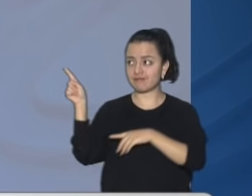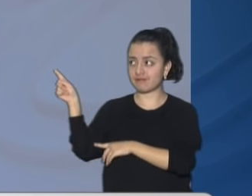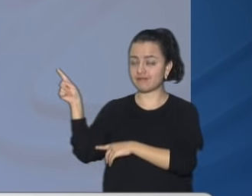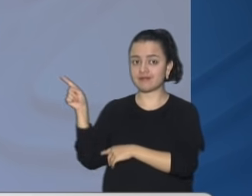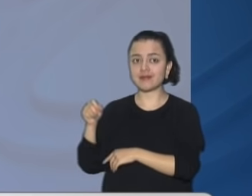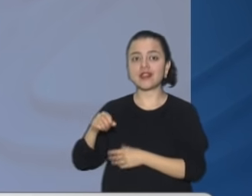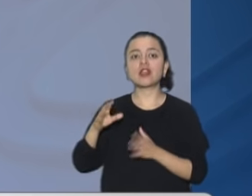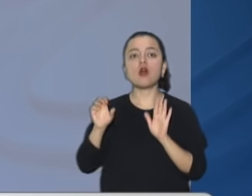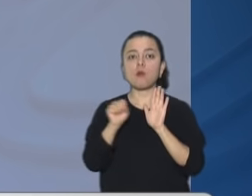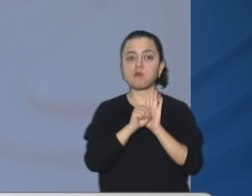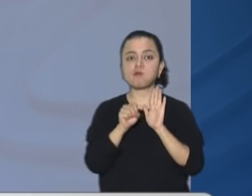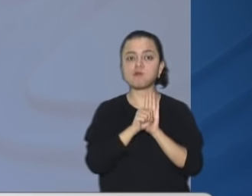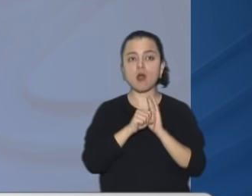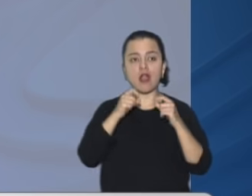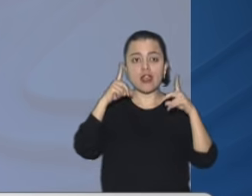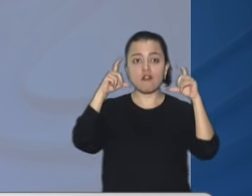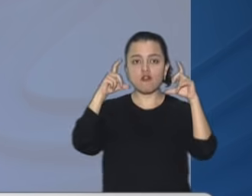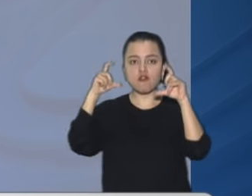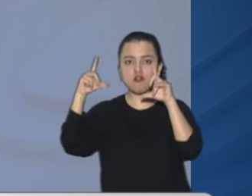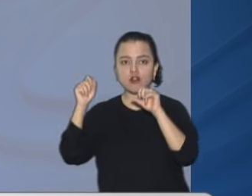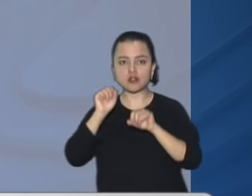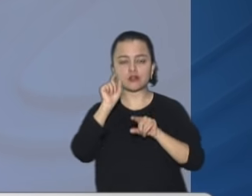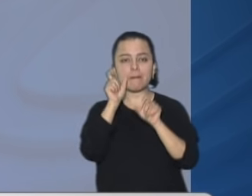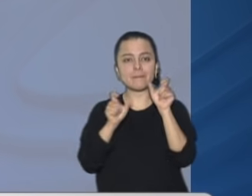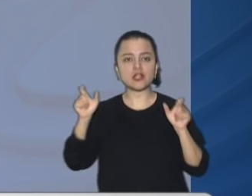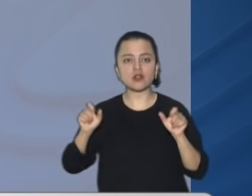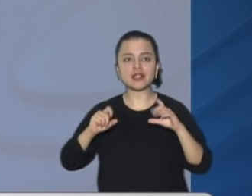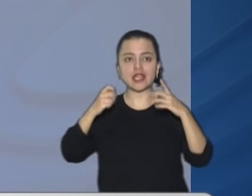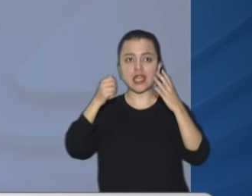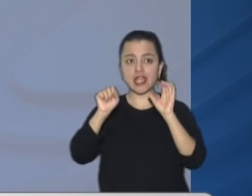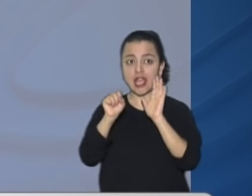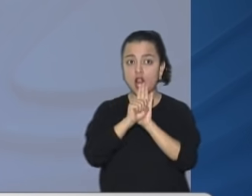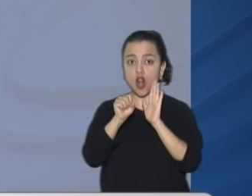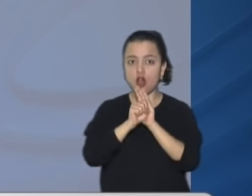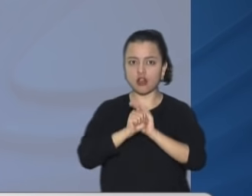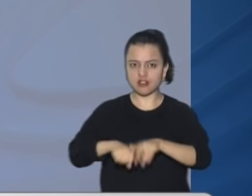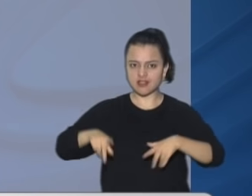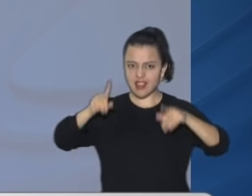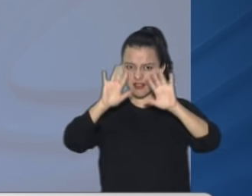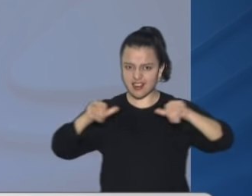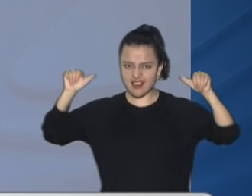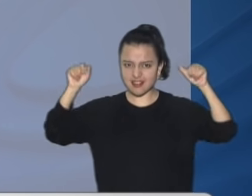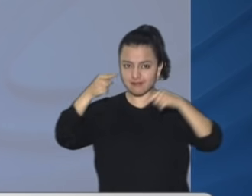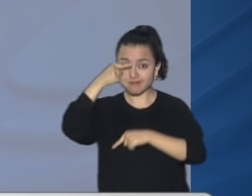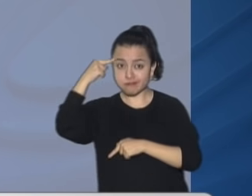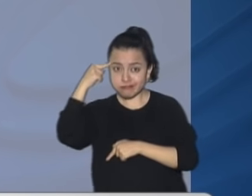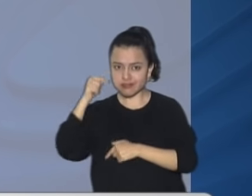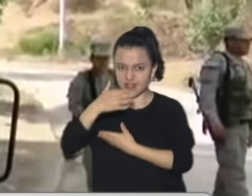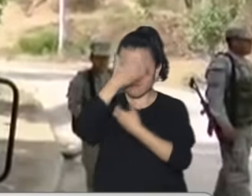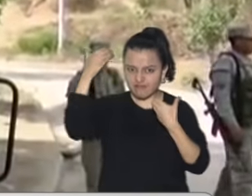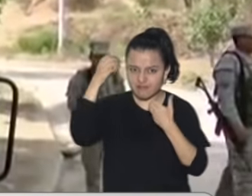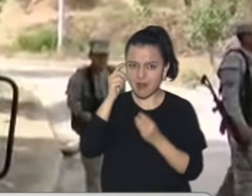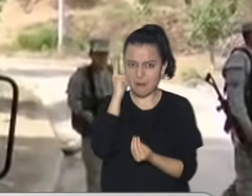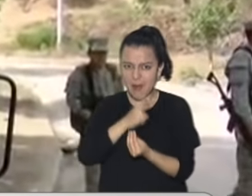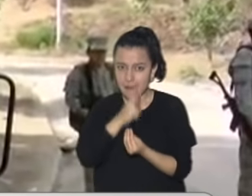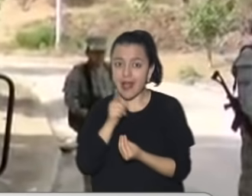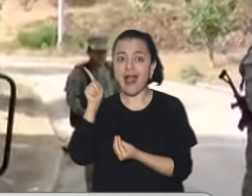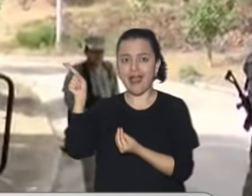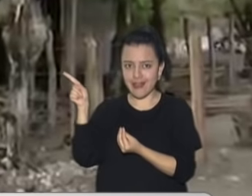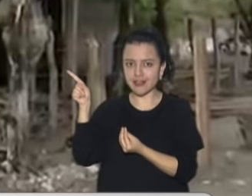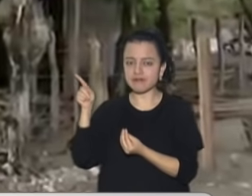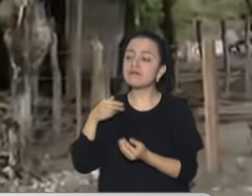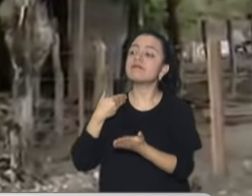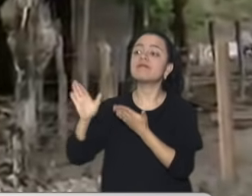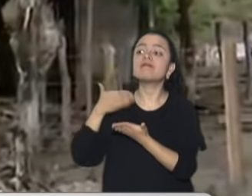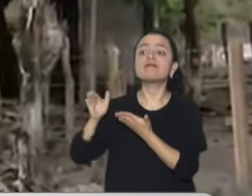con la fotografía de varias personas y el logo de las Águilas Negras que les advierte que abandonen la población. Algunos de los